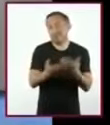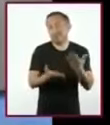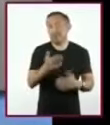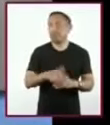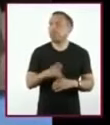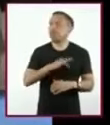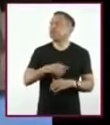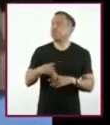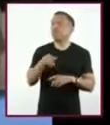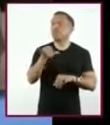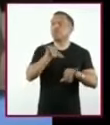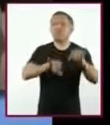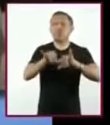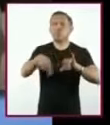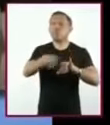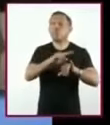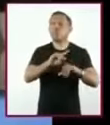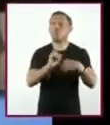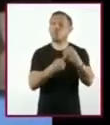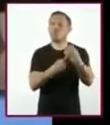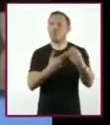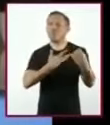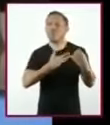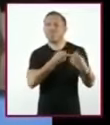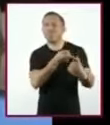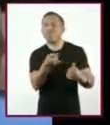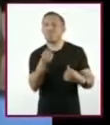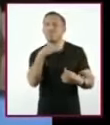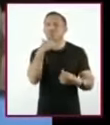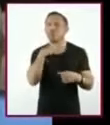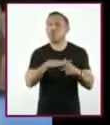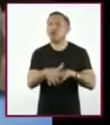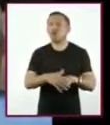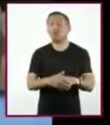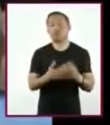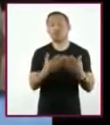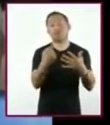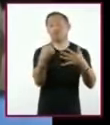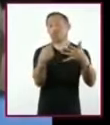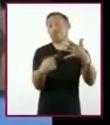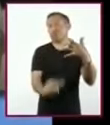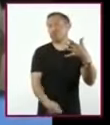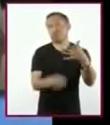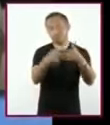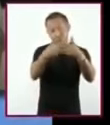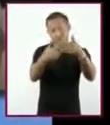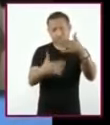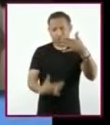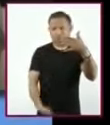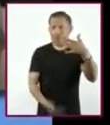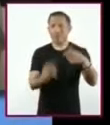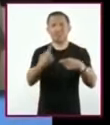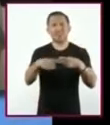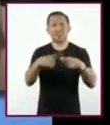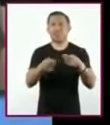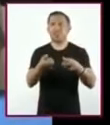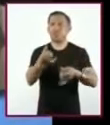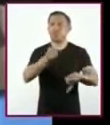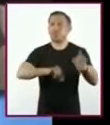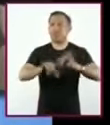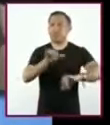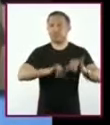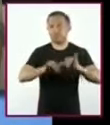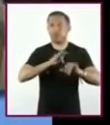expuestos? Pues son un sinfín, si consideramos que son miles de sustancias las que deambulan en el